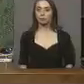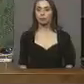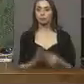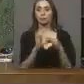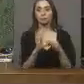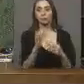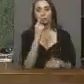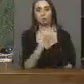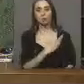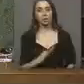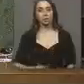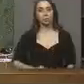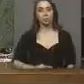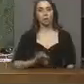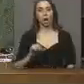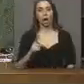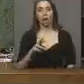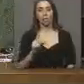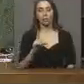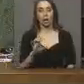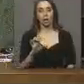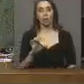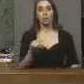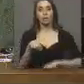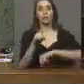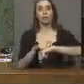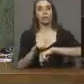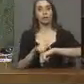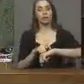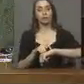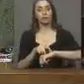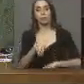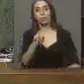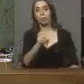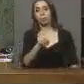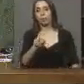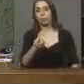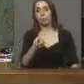Gracias, diputado Osvaldo Andrade. En el tiempo de la bancada del Partido por la